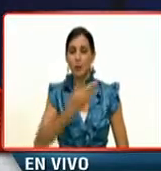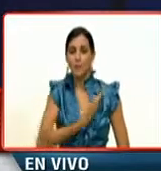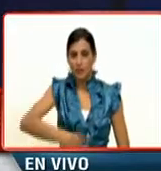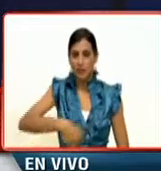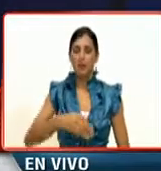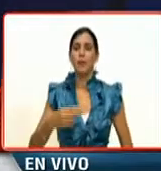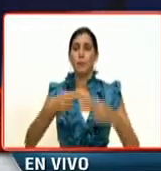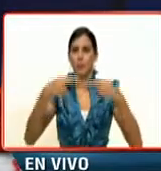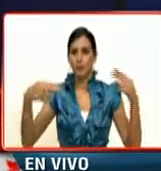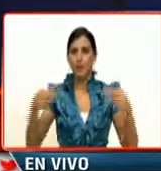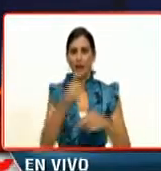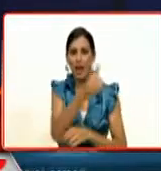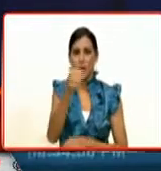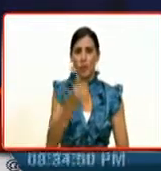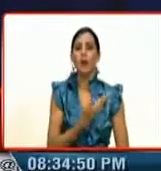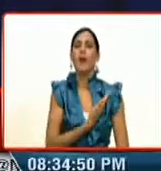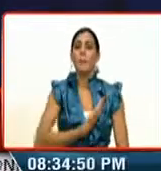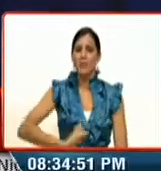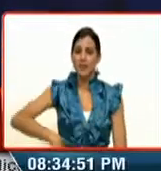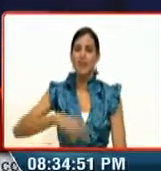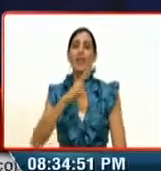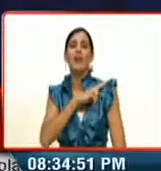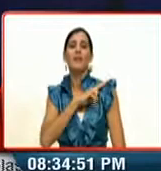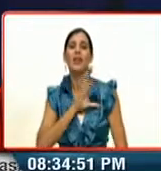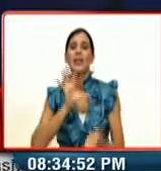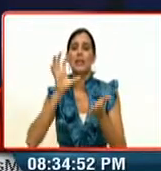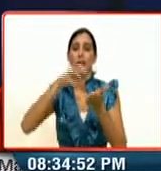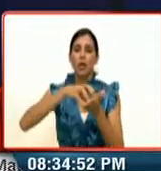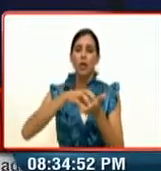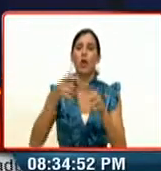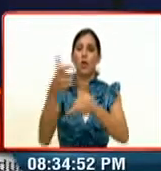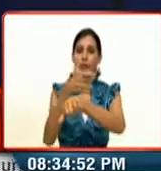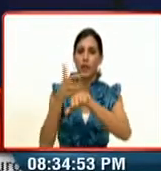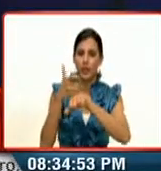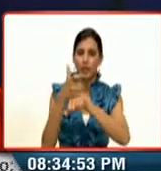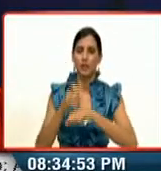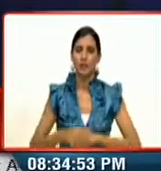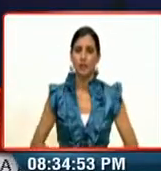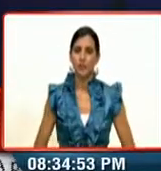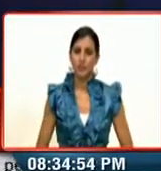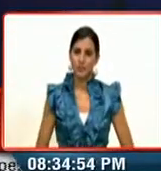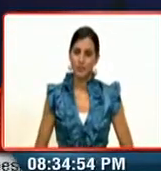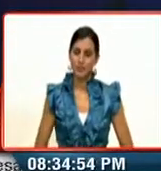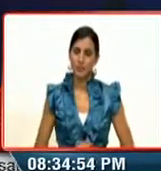distinguidos jefes de Estado y de Gobierno,